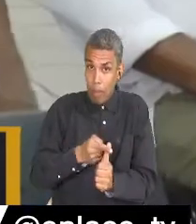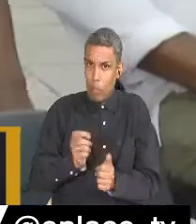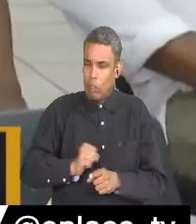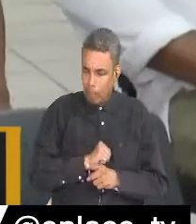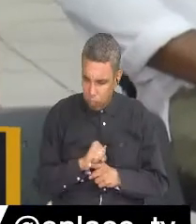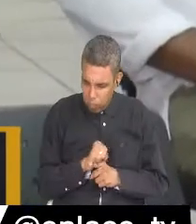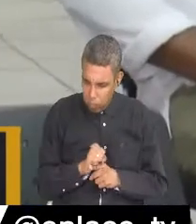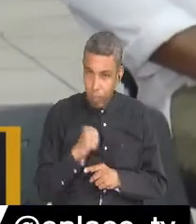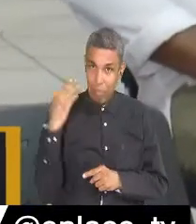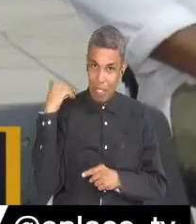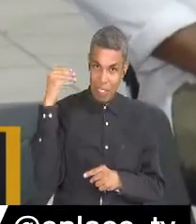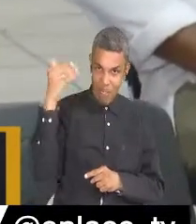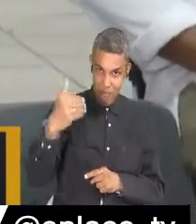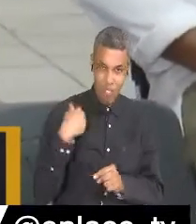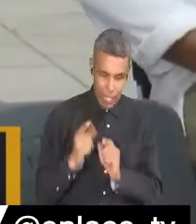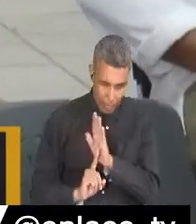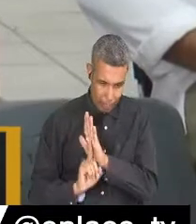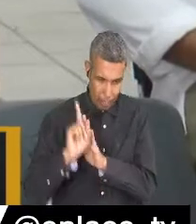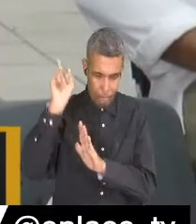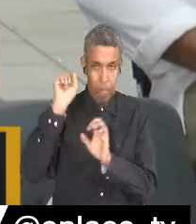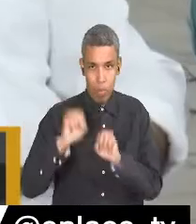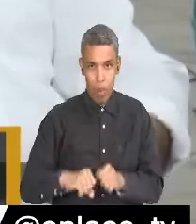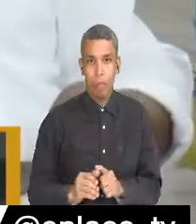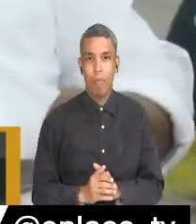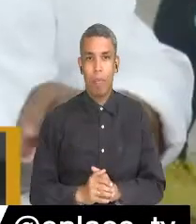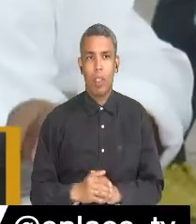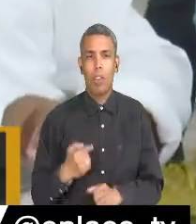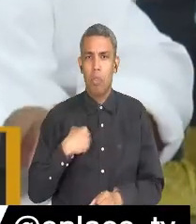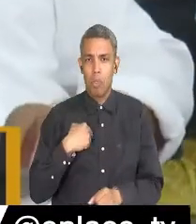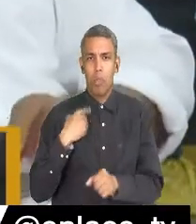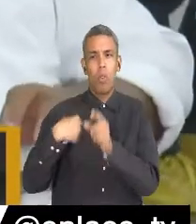bien bueno. A pesar de que terminé de estudiar en la universidad,